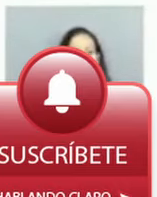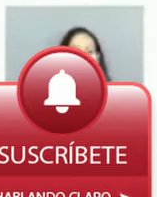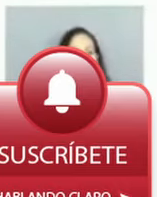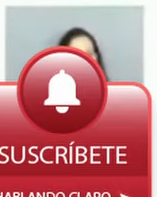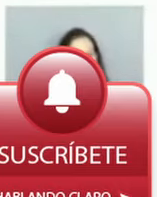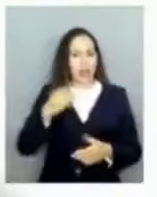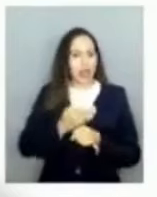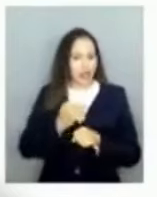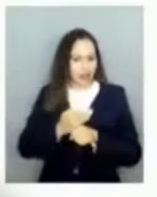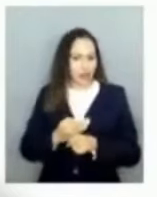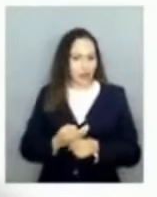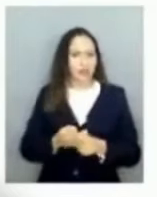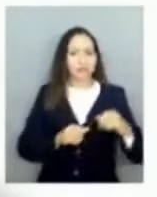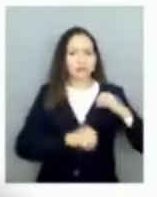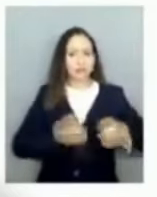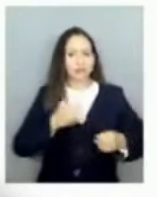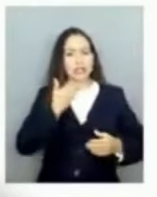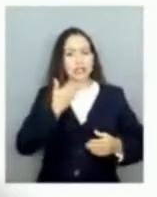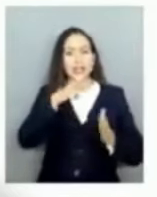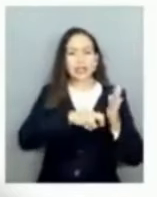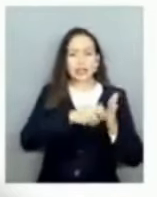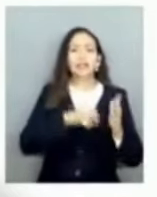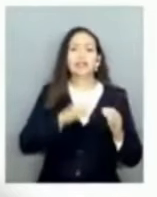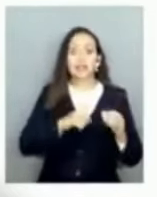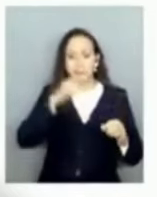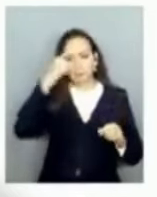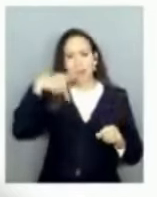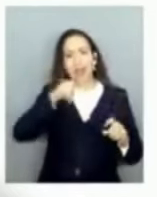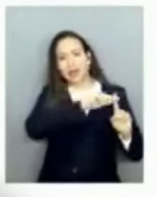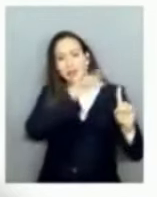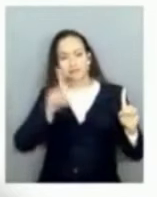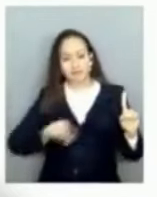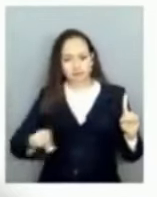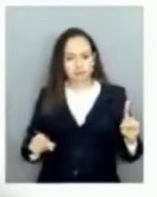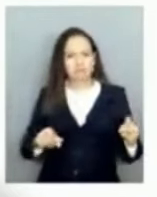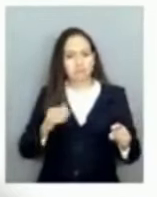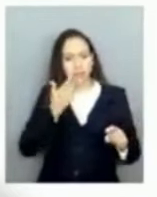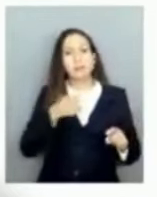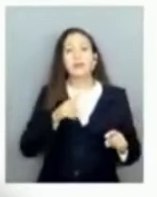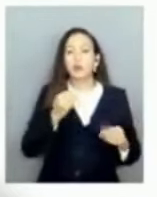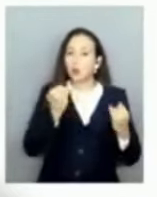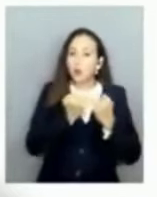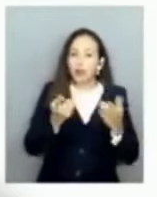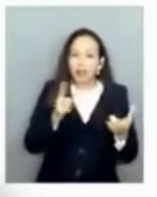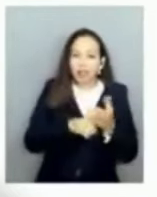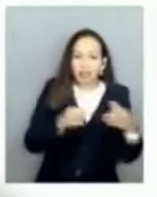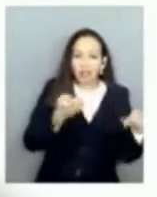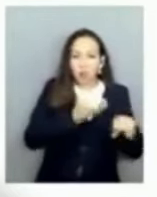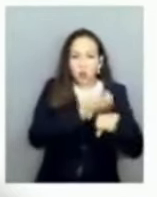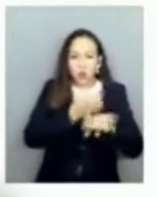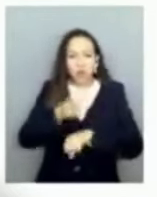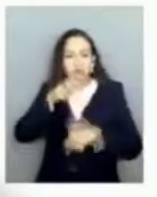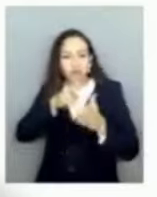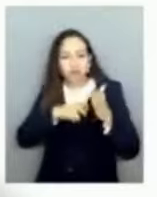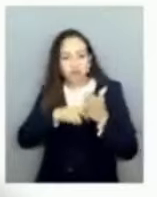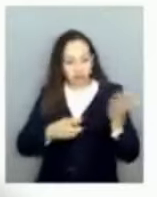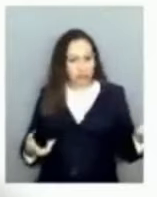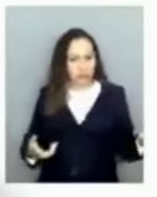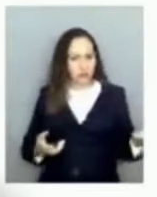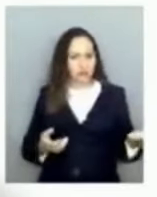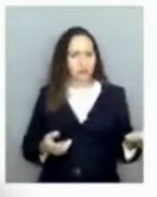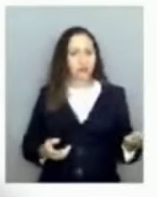poder judicial no solo Federal sino también local al plantearse una reforma de